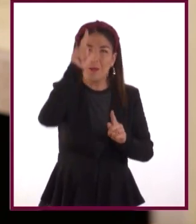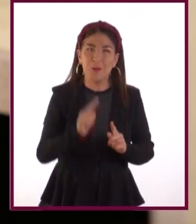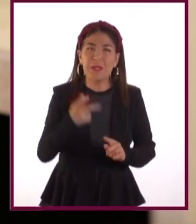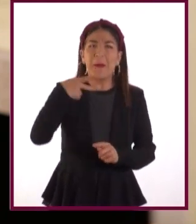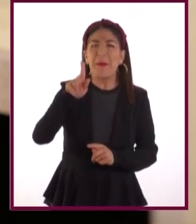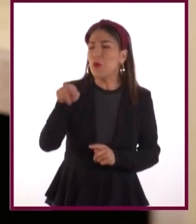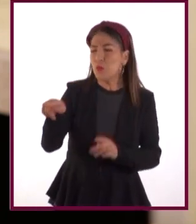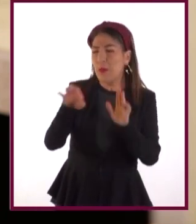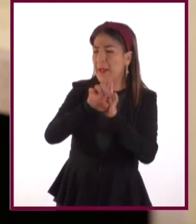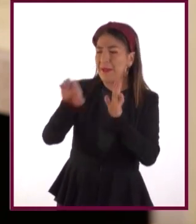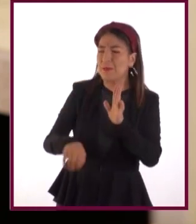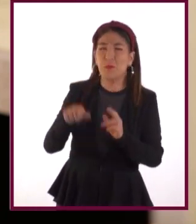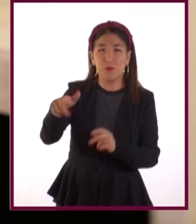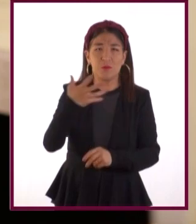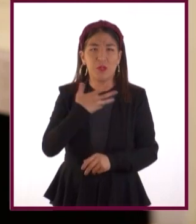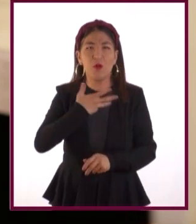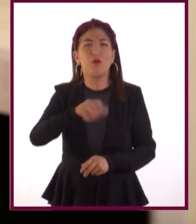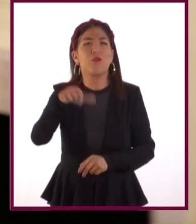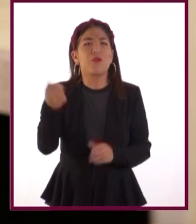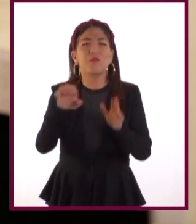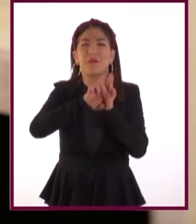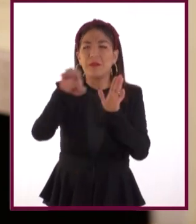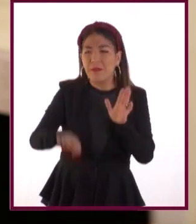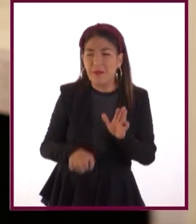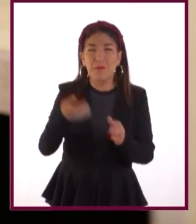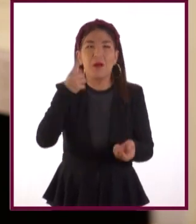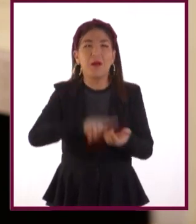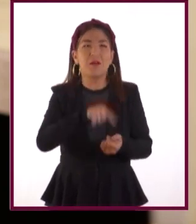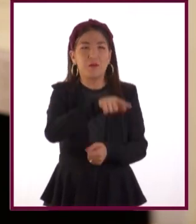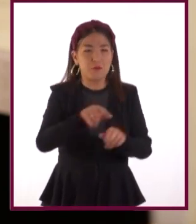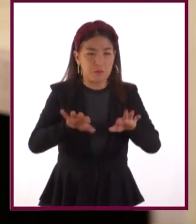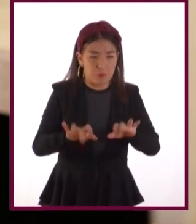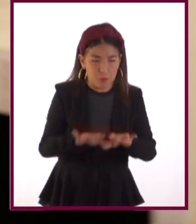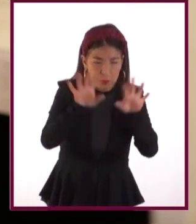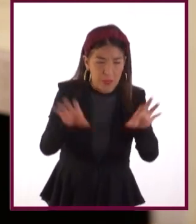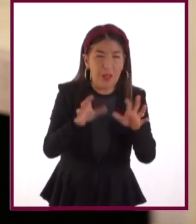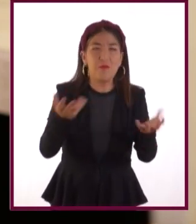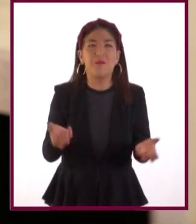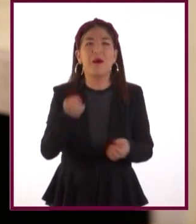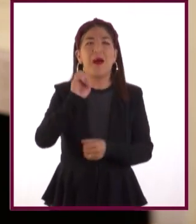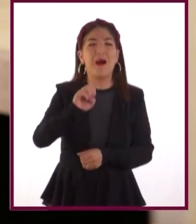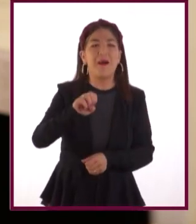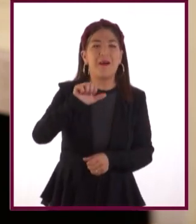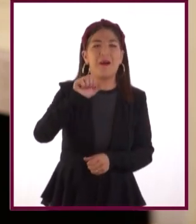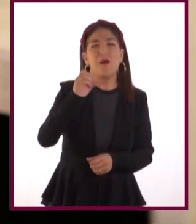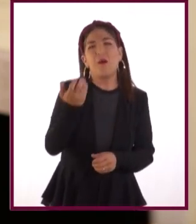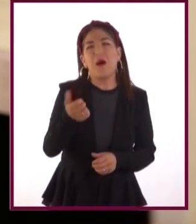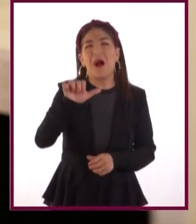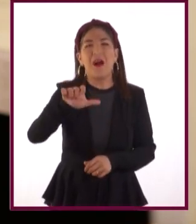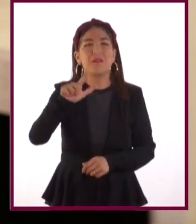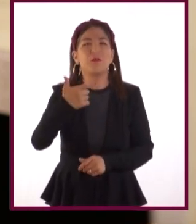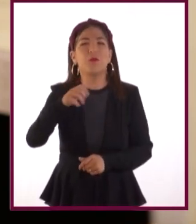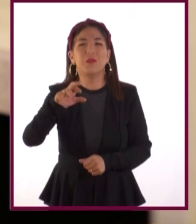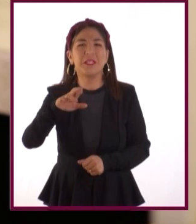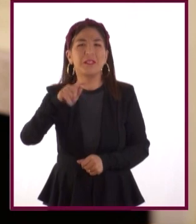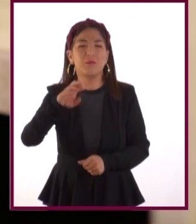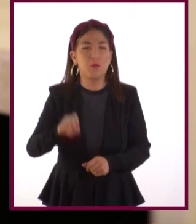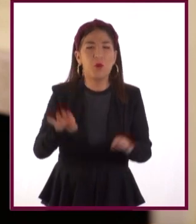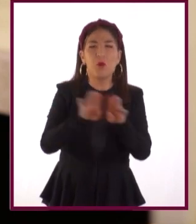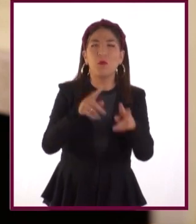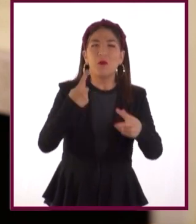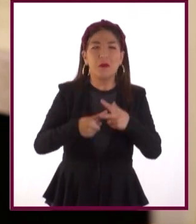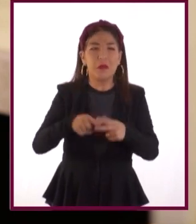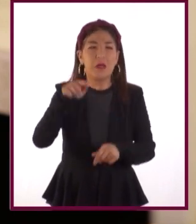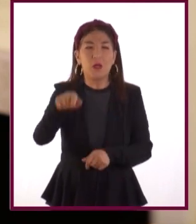tienes algún otro ejemplo en el que las computadoras o los algoritmos hayan llevado al ser